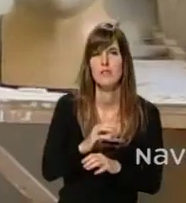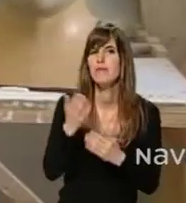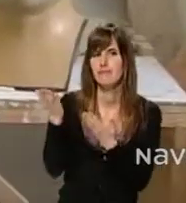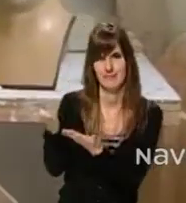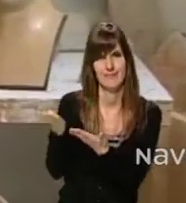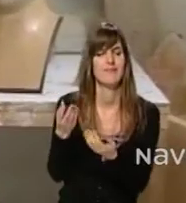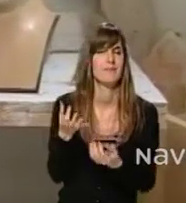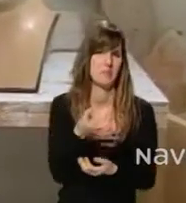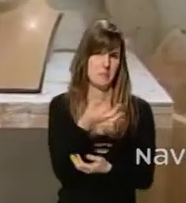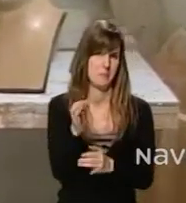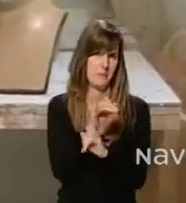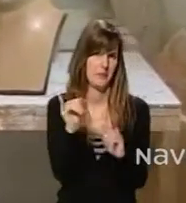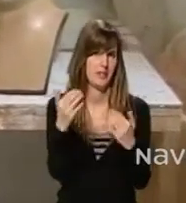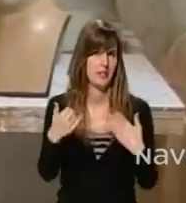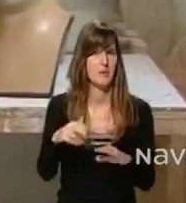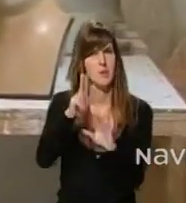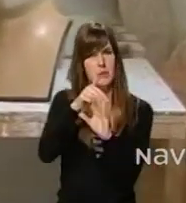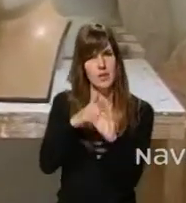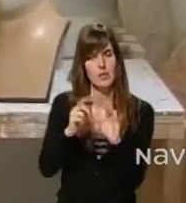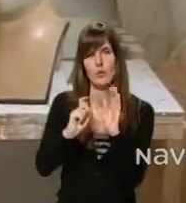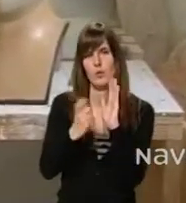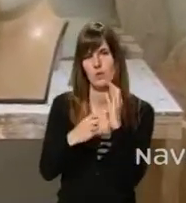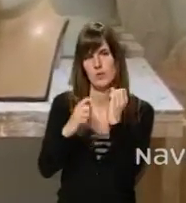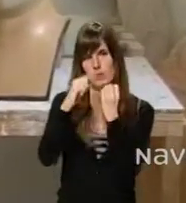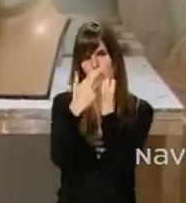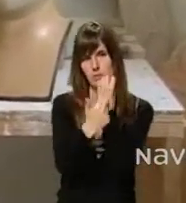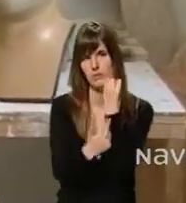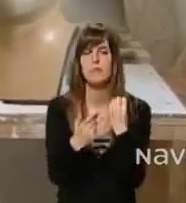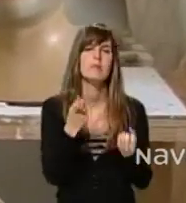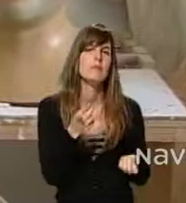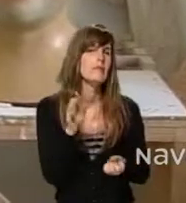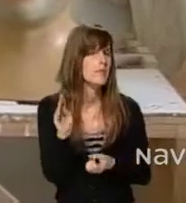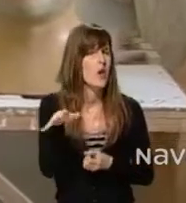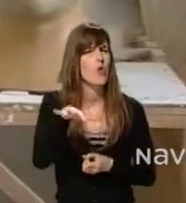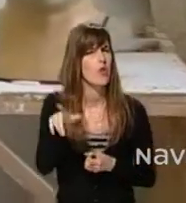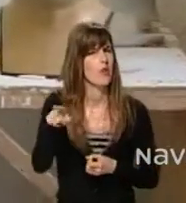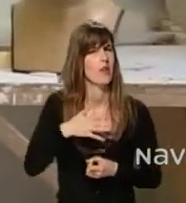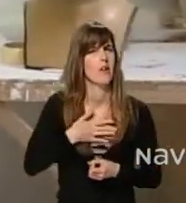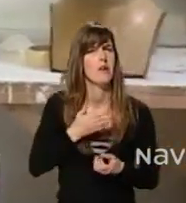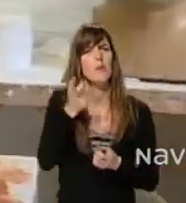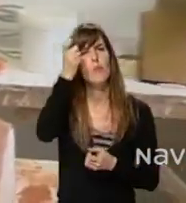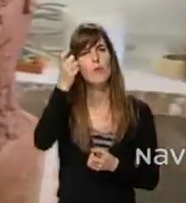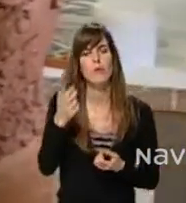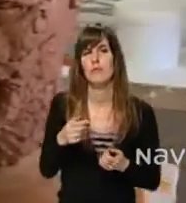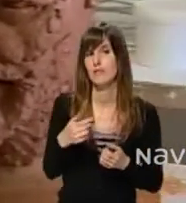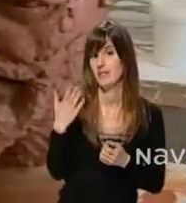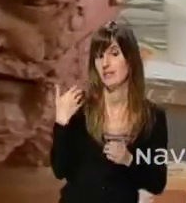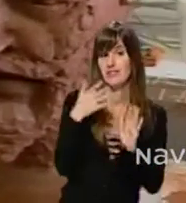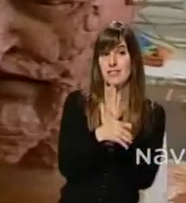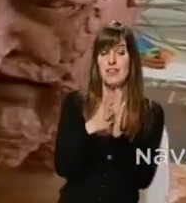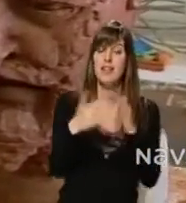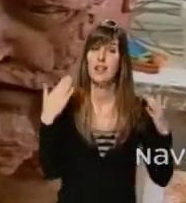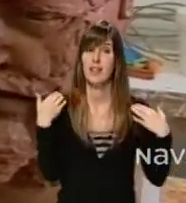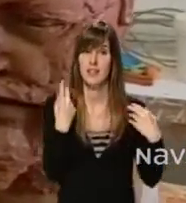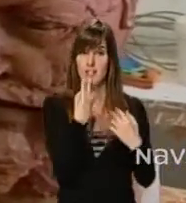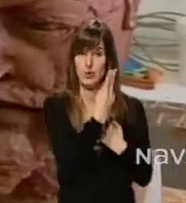terminado. Pintado y terminado. ¿Y estos dónde los vamos a poder ver? Pues estos junto con los dos gigantes que